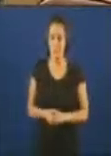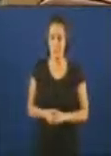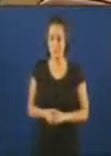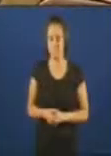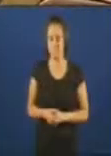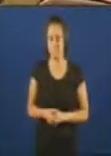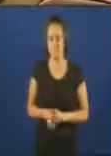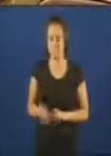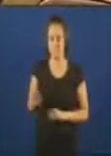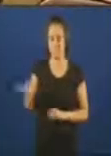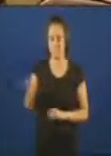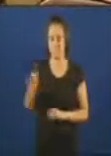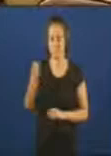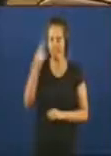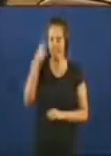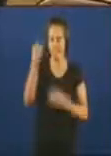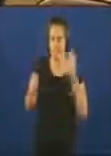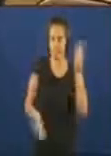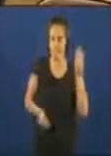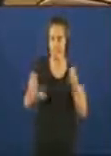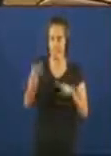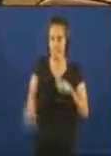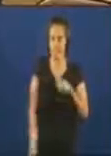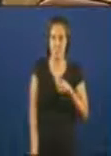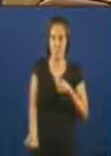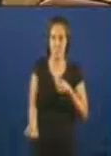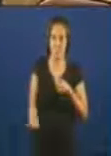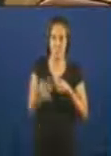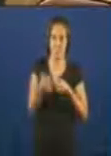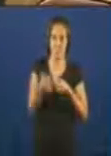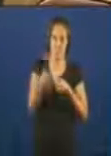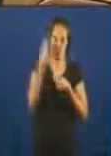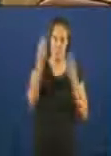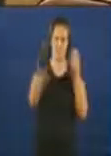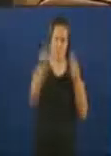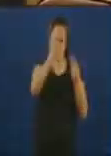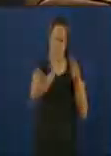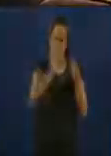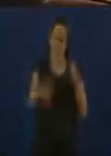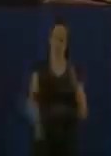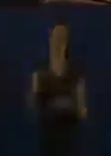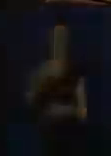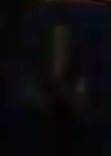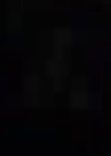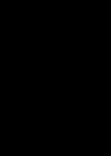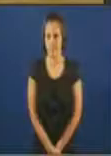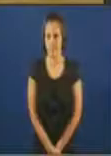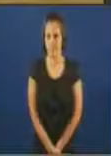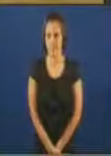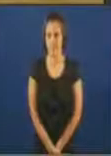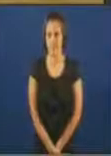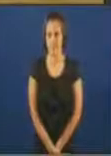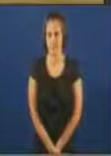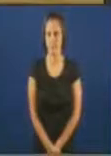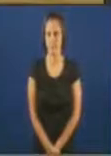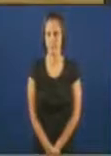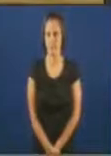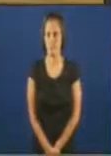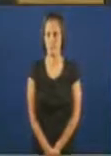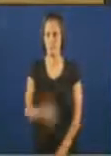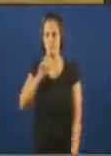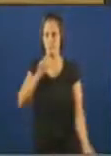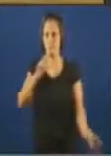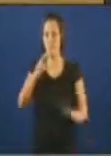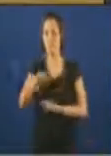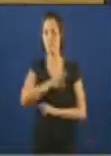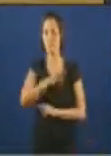Vostede valora positivamente que Galiza se este vendendo por parcelas? Moitas gracias.